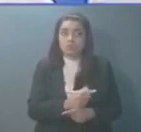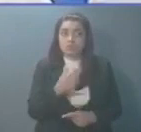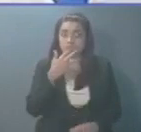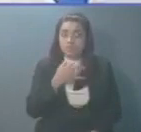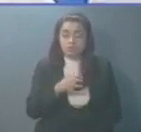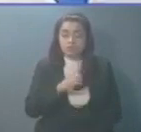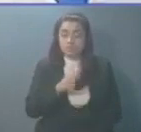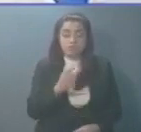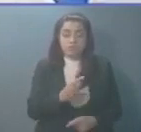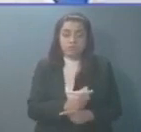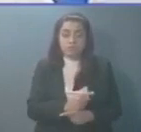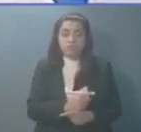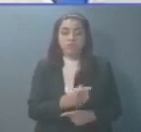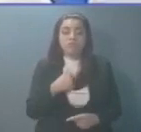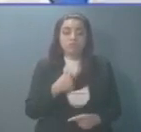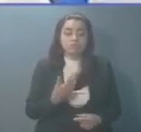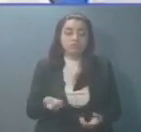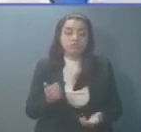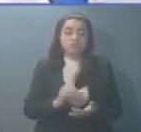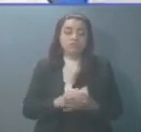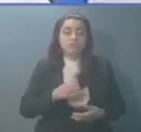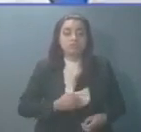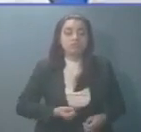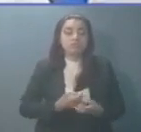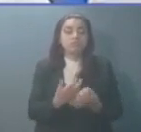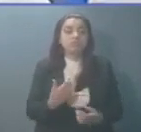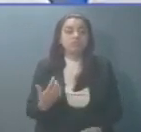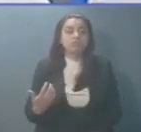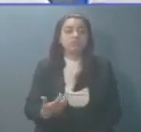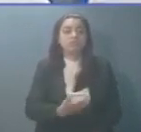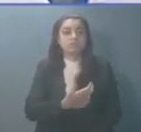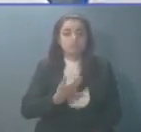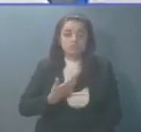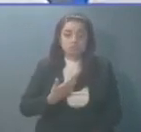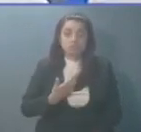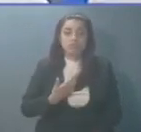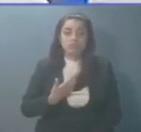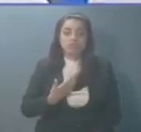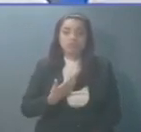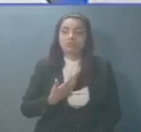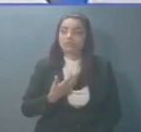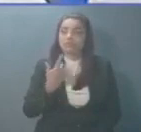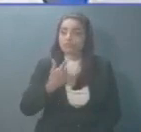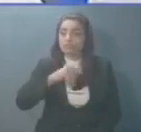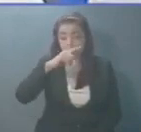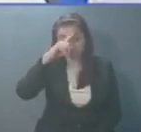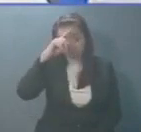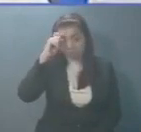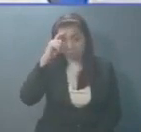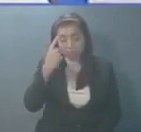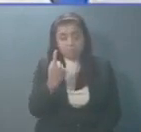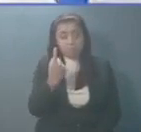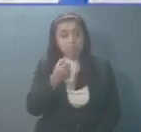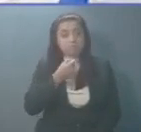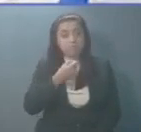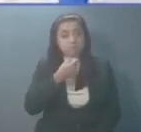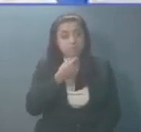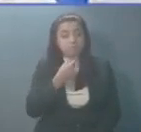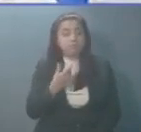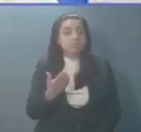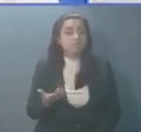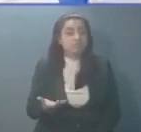realmente. Yo repito nuevamente, para nosotros La labor del periodista es una labor